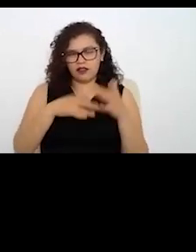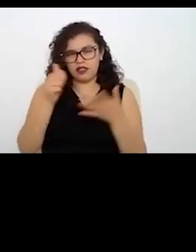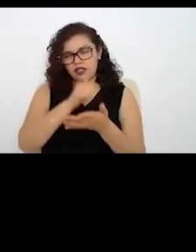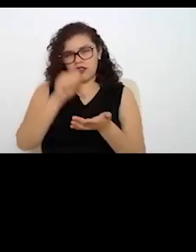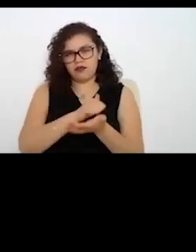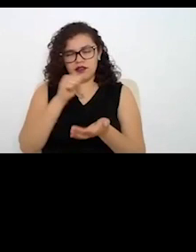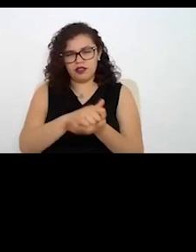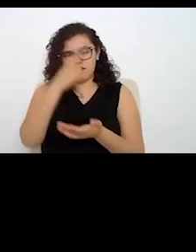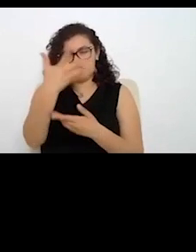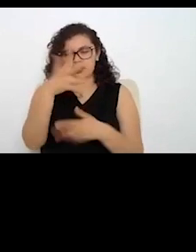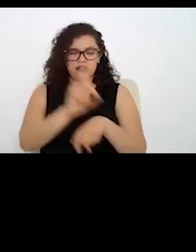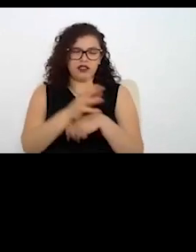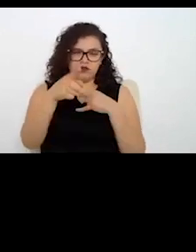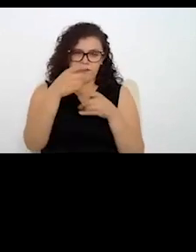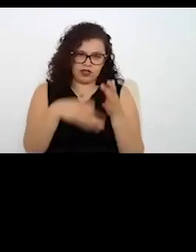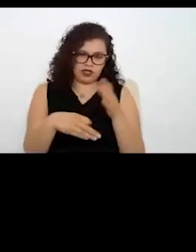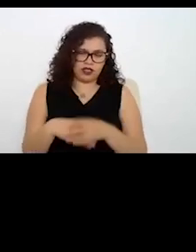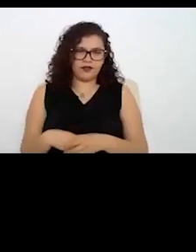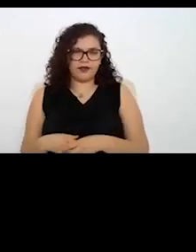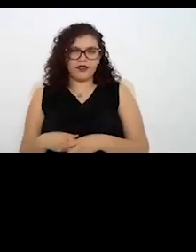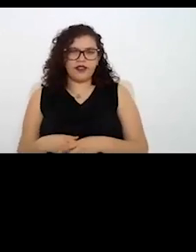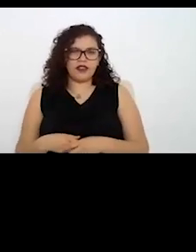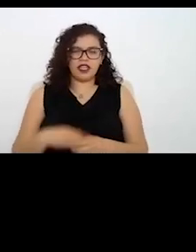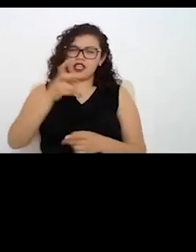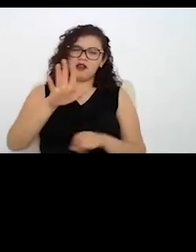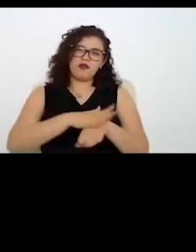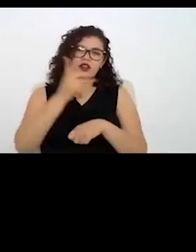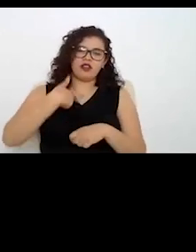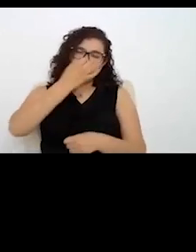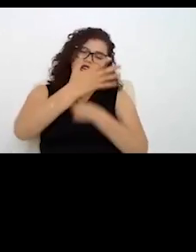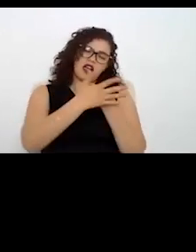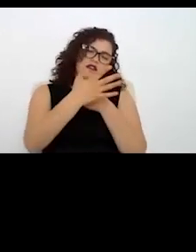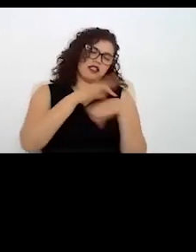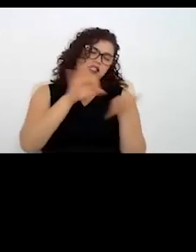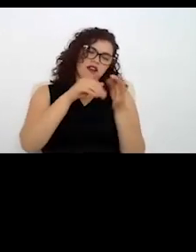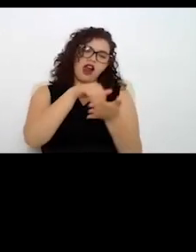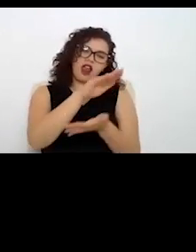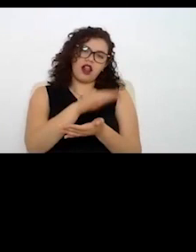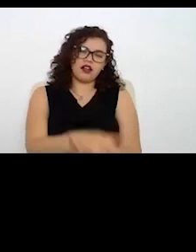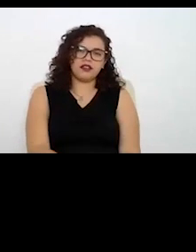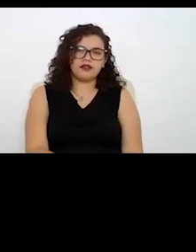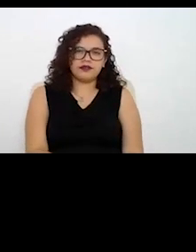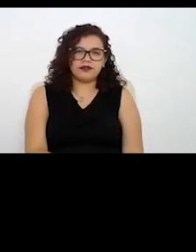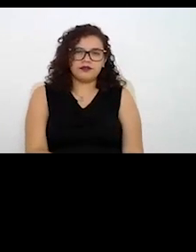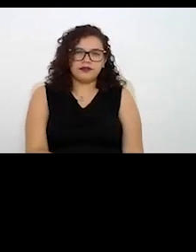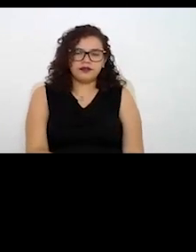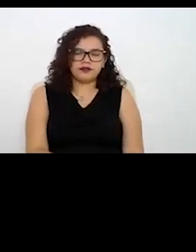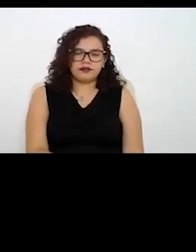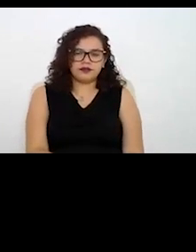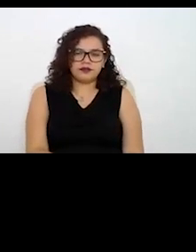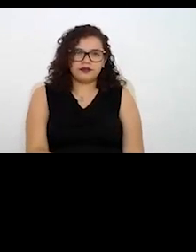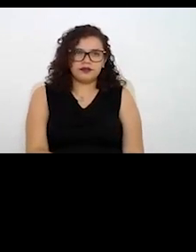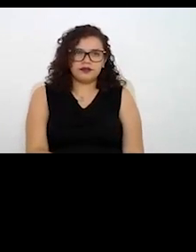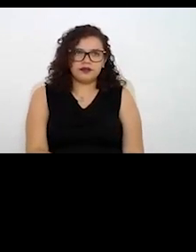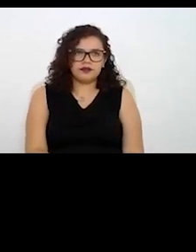faltaste estos 5 días. Y por motivo de la misma, pues se te entrega este aviso de rescisión y se te da un finiquito al respecto. Si la